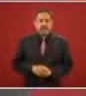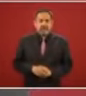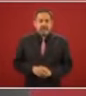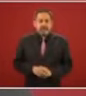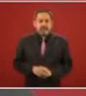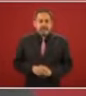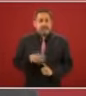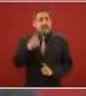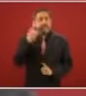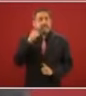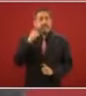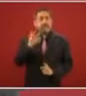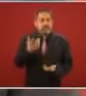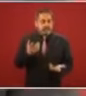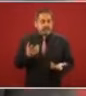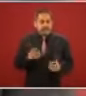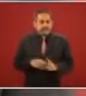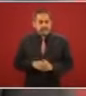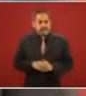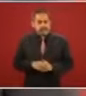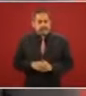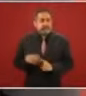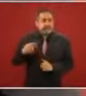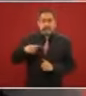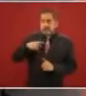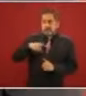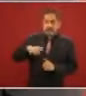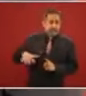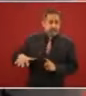Para que la gente